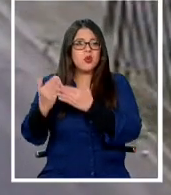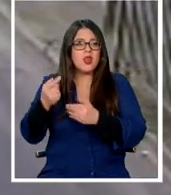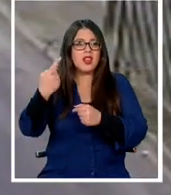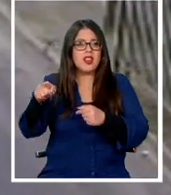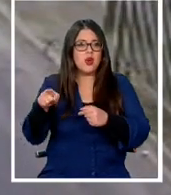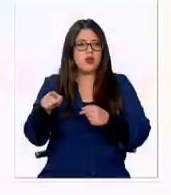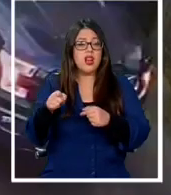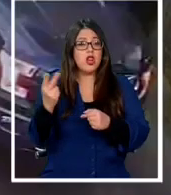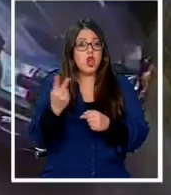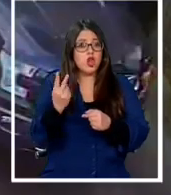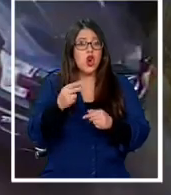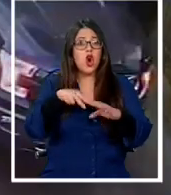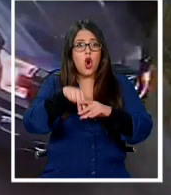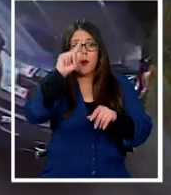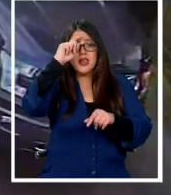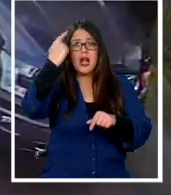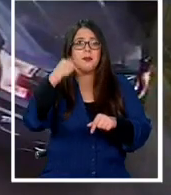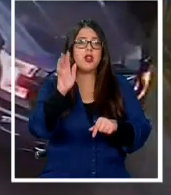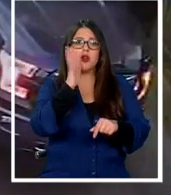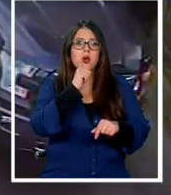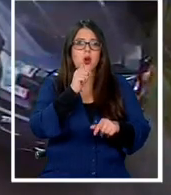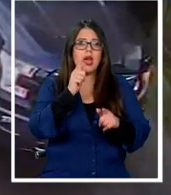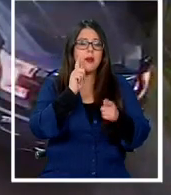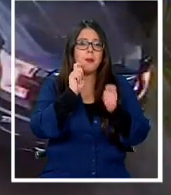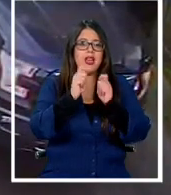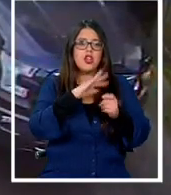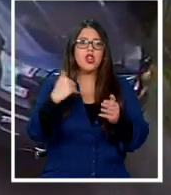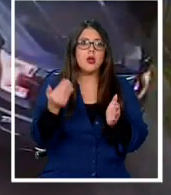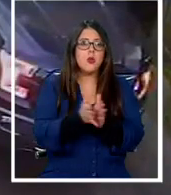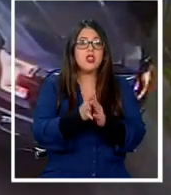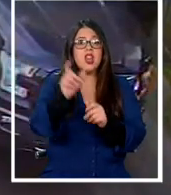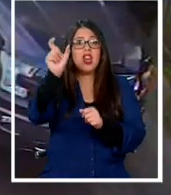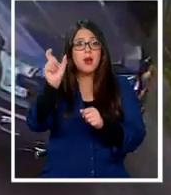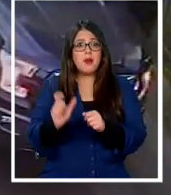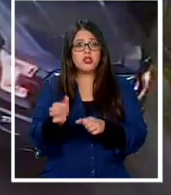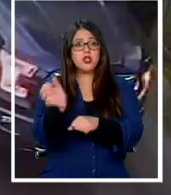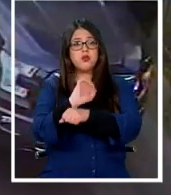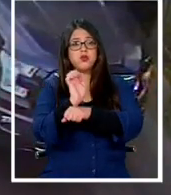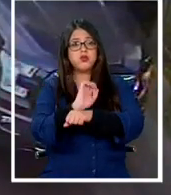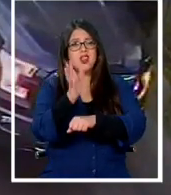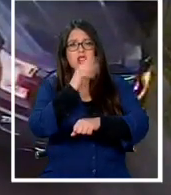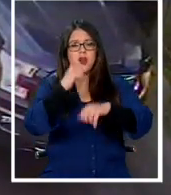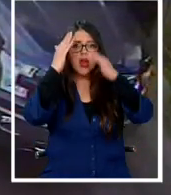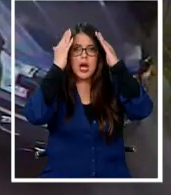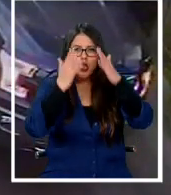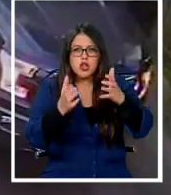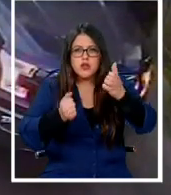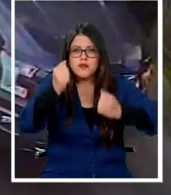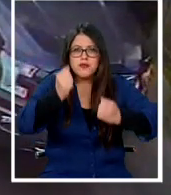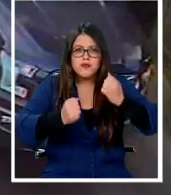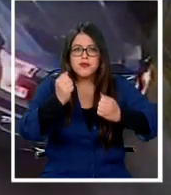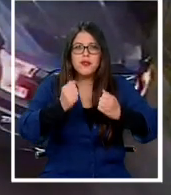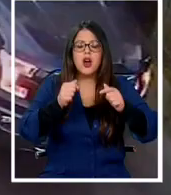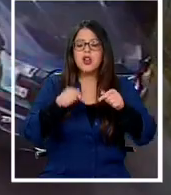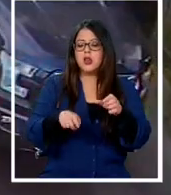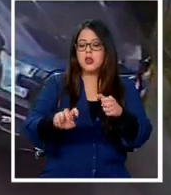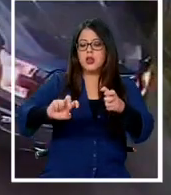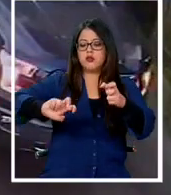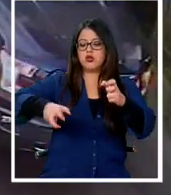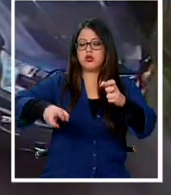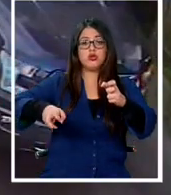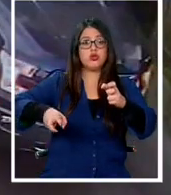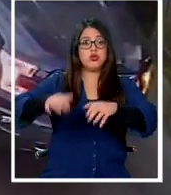vital. Según carabineros, el conductor no manejaba atento a las condiciones del tránsito. Estaba prendiendo